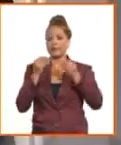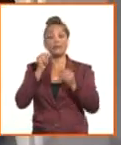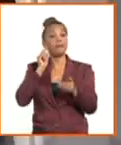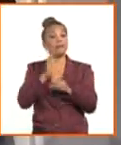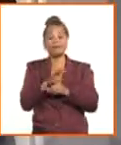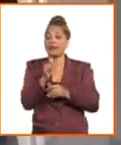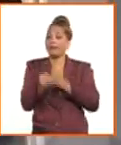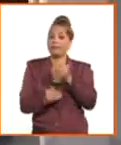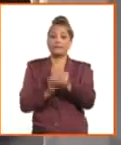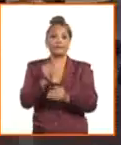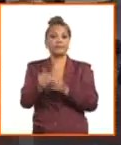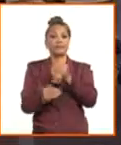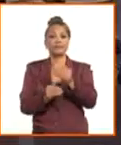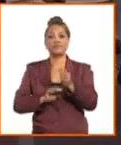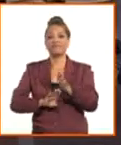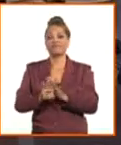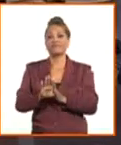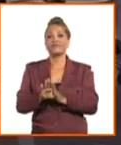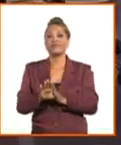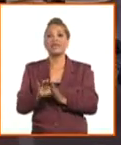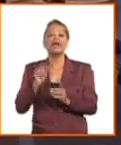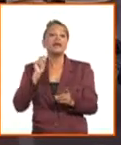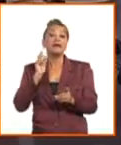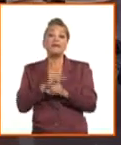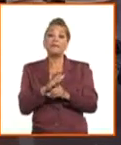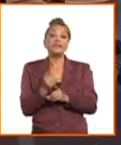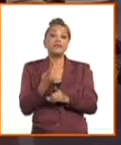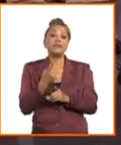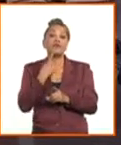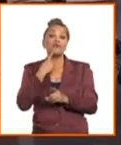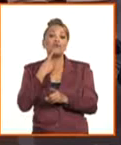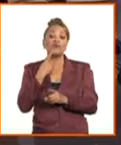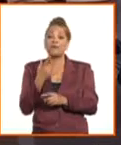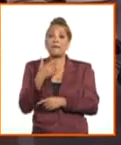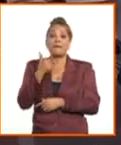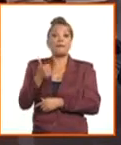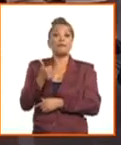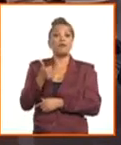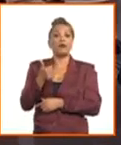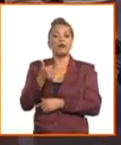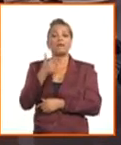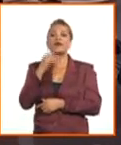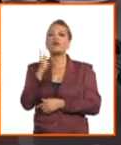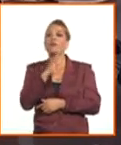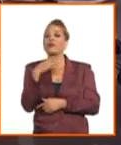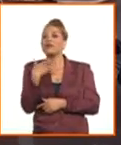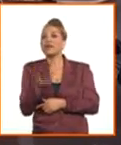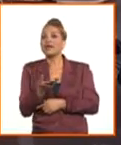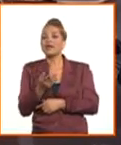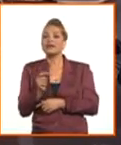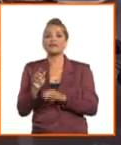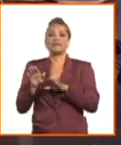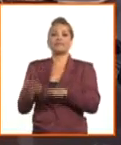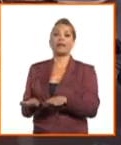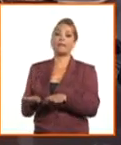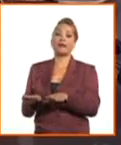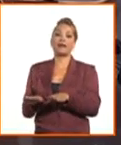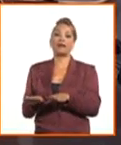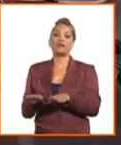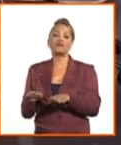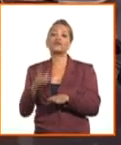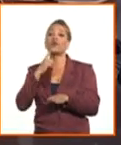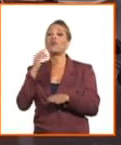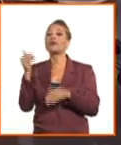que queda claro el punto de partida no es el más complaciente, bien, pero lo peor es estar no participando del mercado cambiario. No.